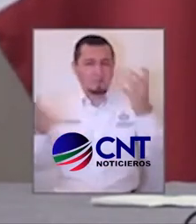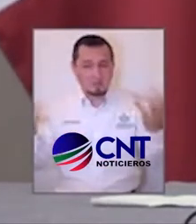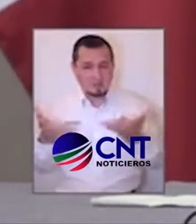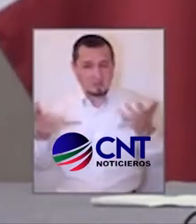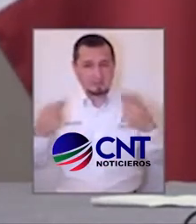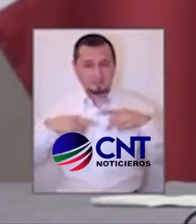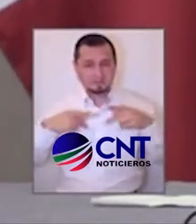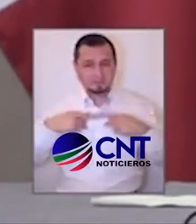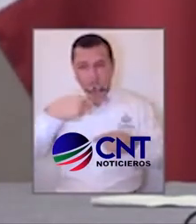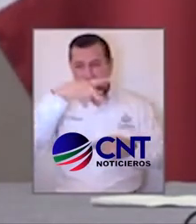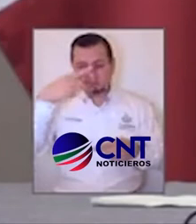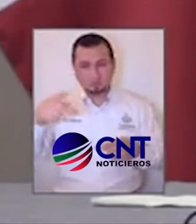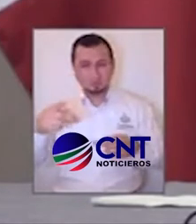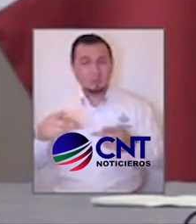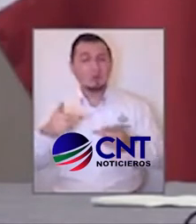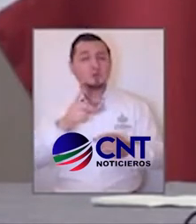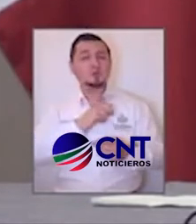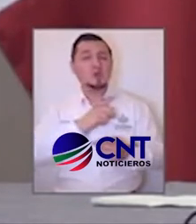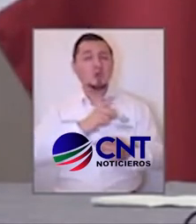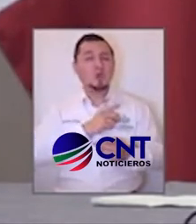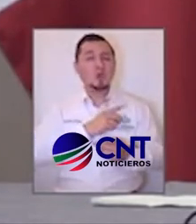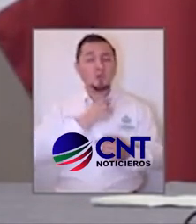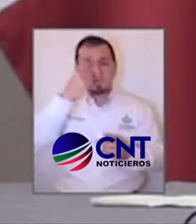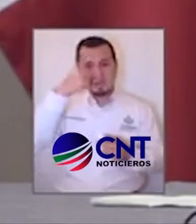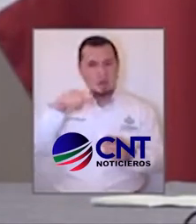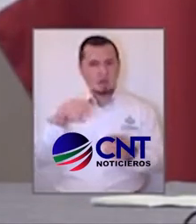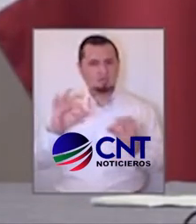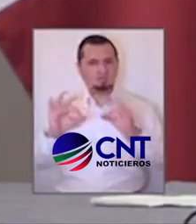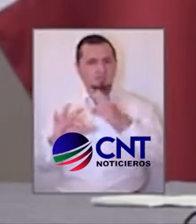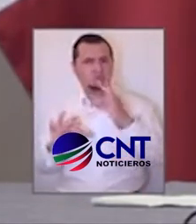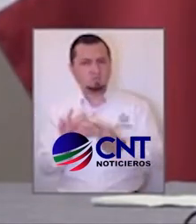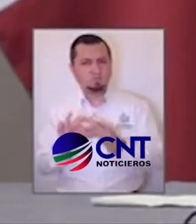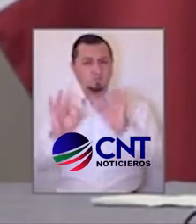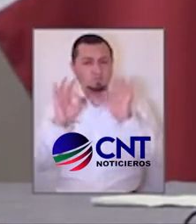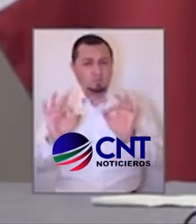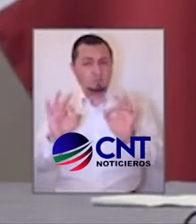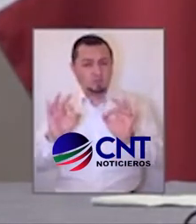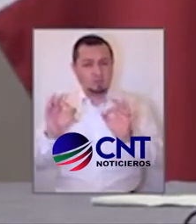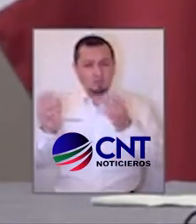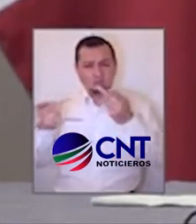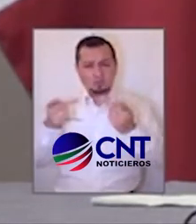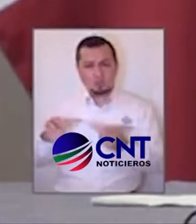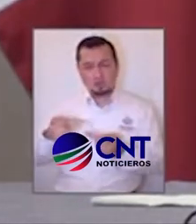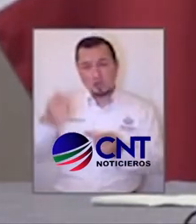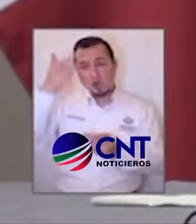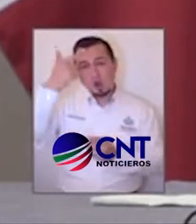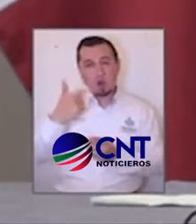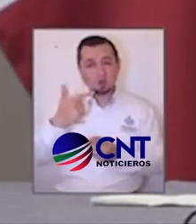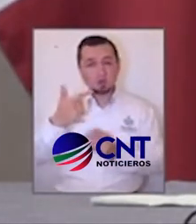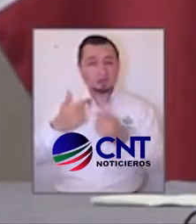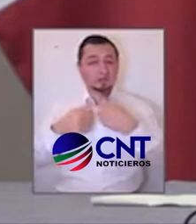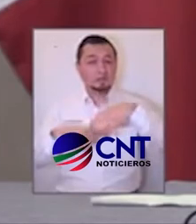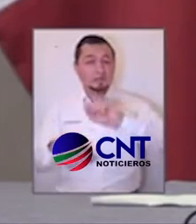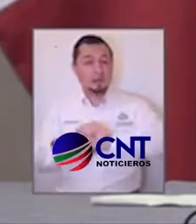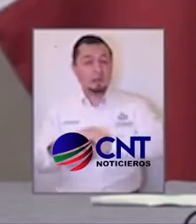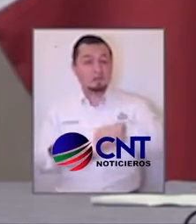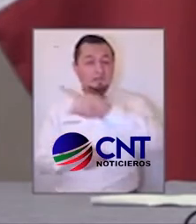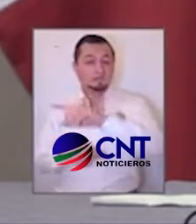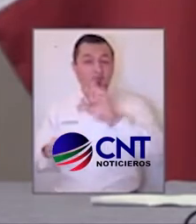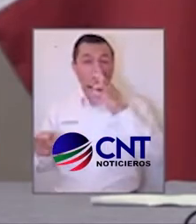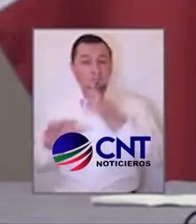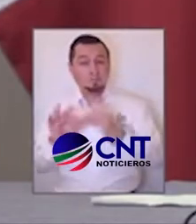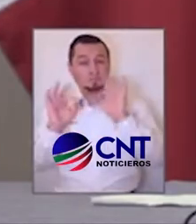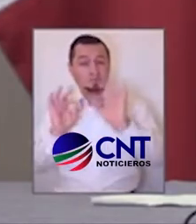ese propósito y tiene solamente alcances para detener las actividades que se realizan por las noches durante la